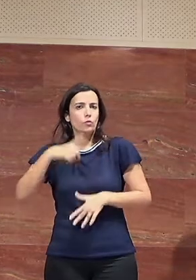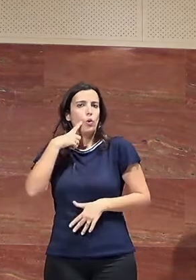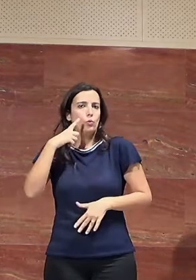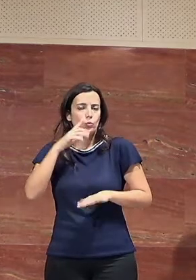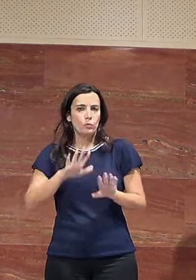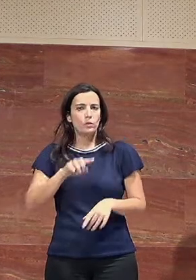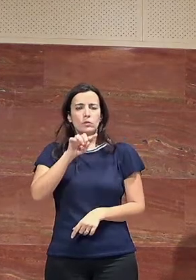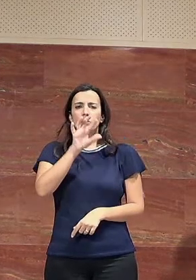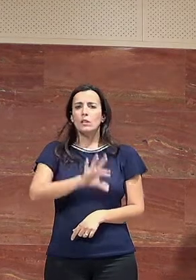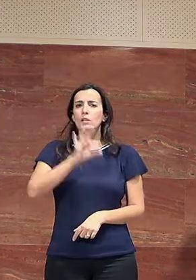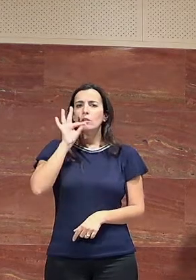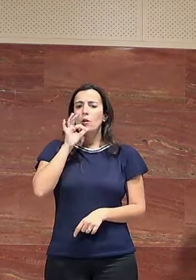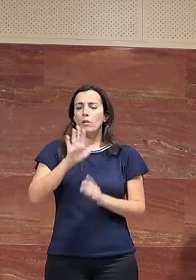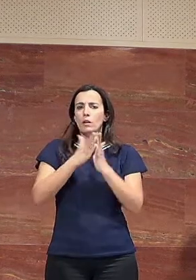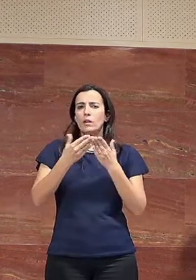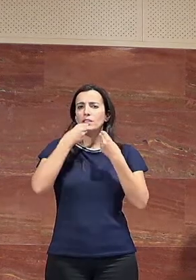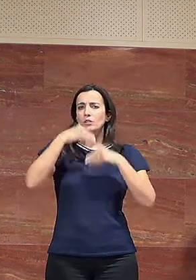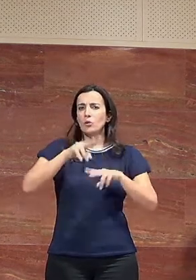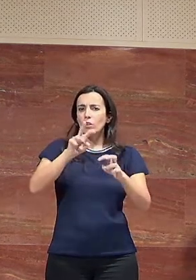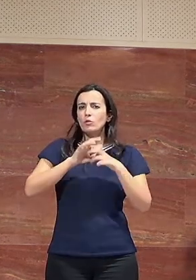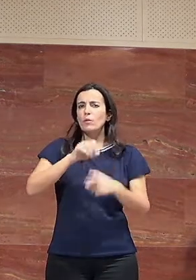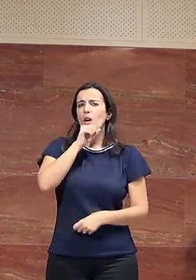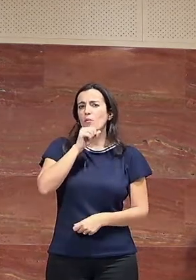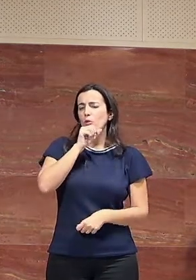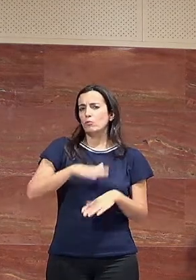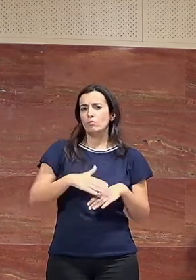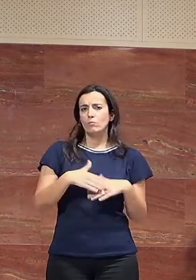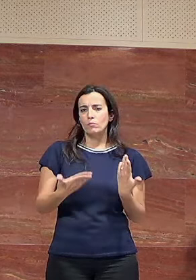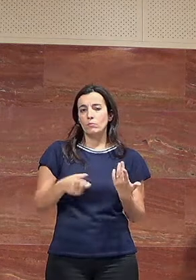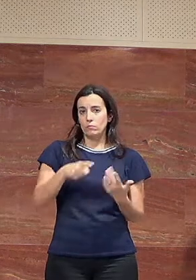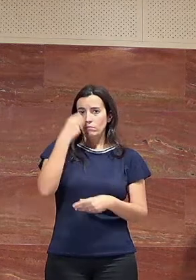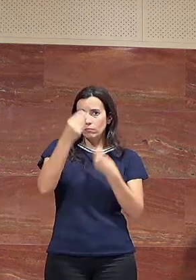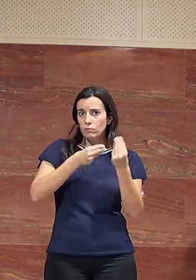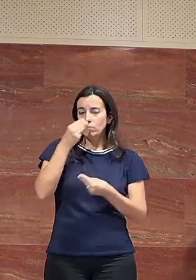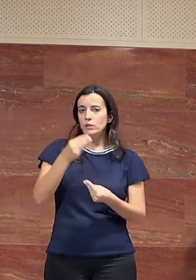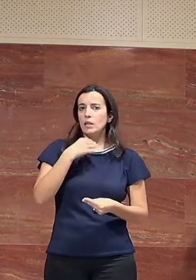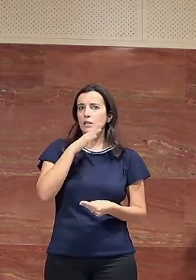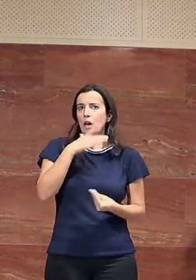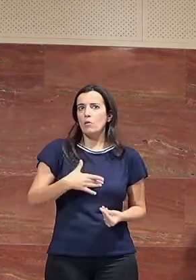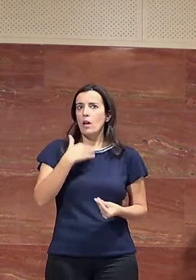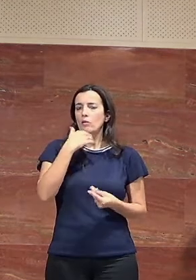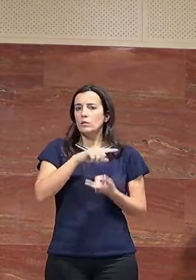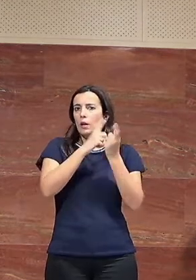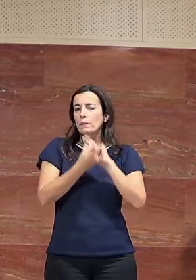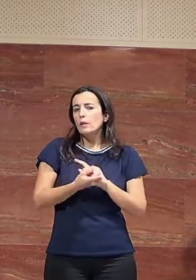has decidido escribir una historia sobre abuelos? ¿Crees que algo está cambiando a nuestro alrededor?